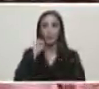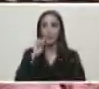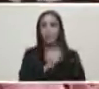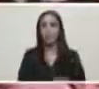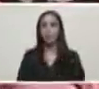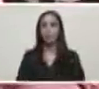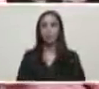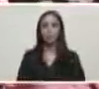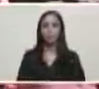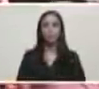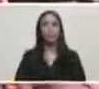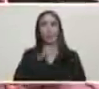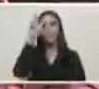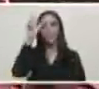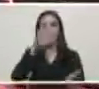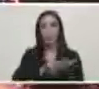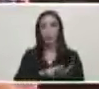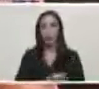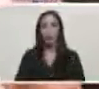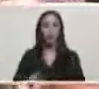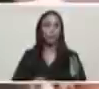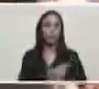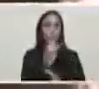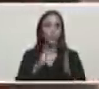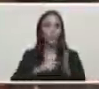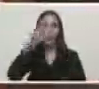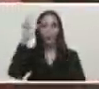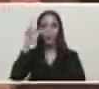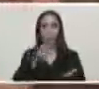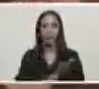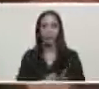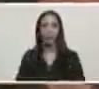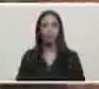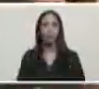territorial aprobado plenamente las